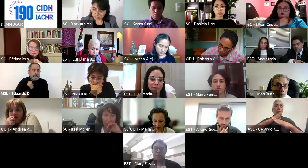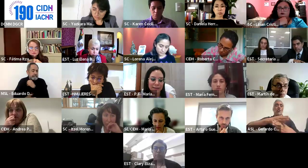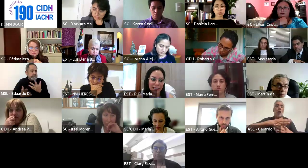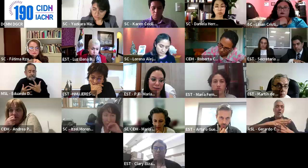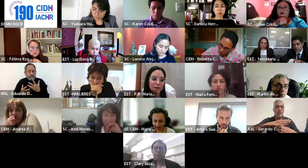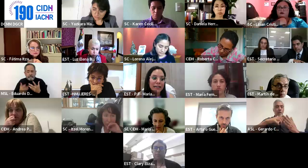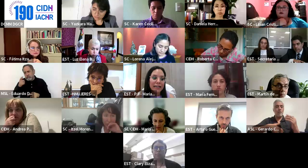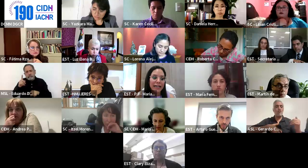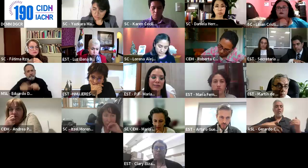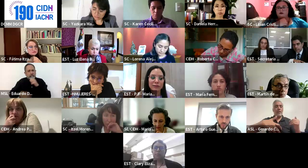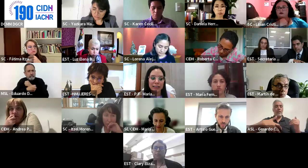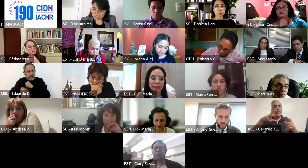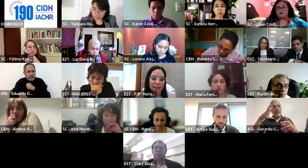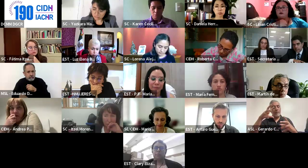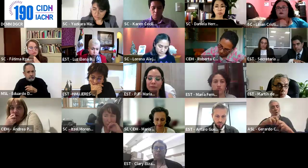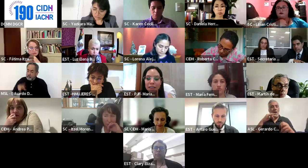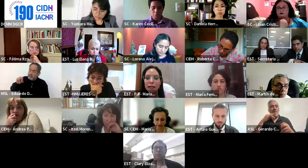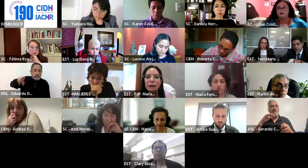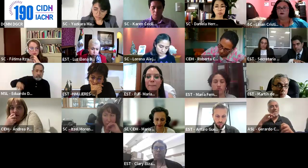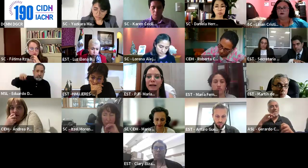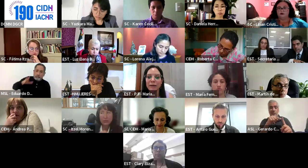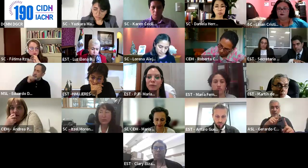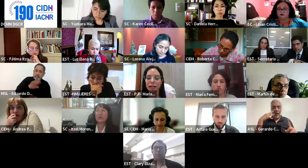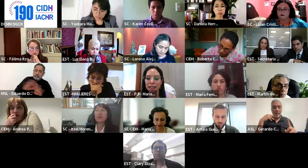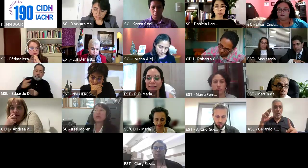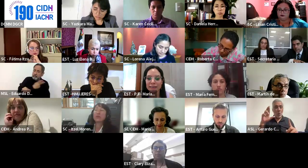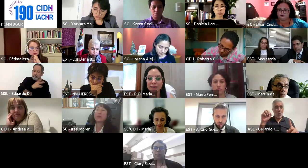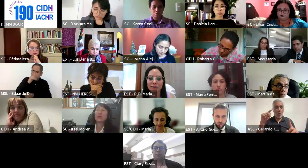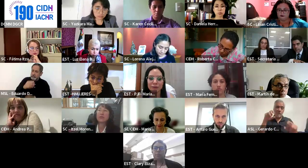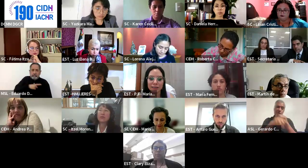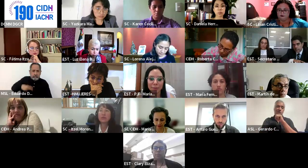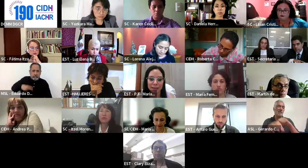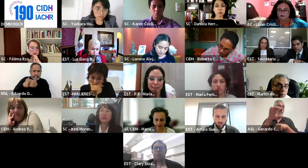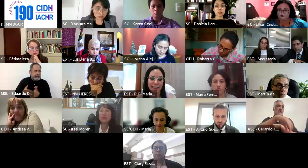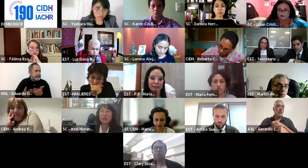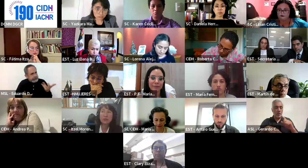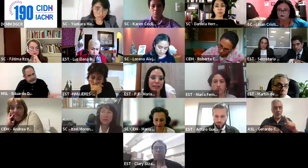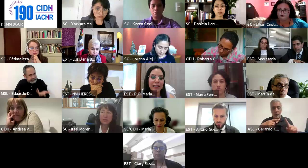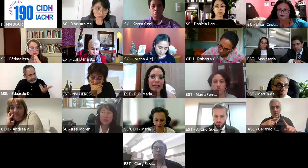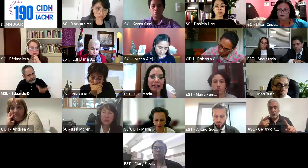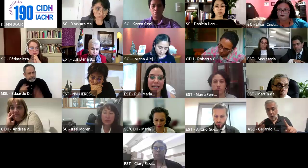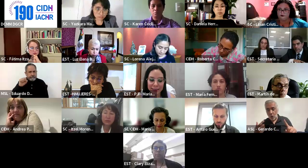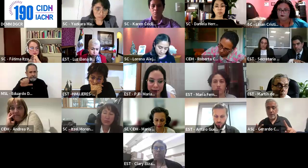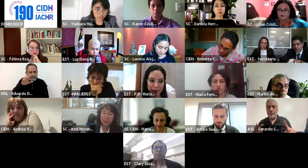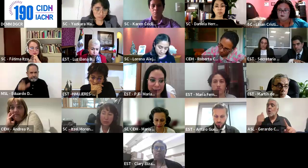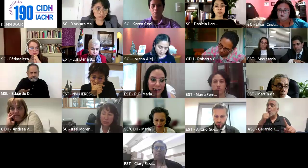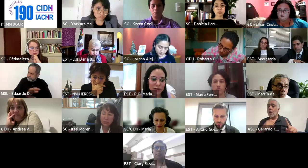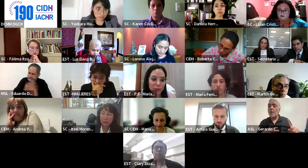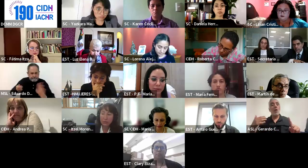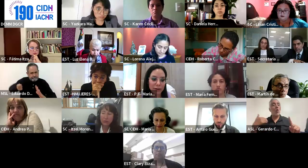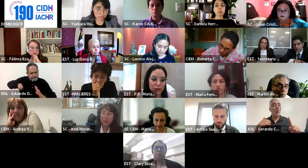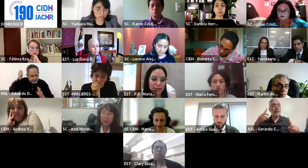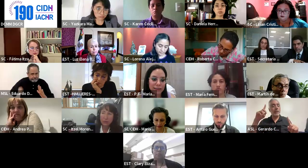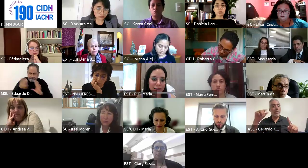impacto diferenciado que esto tenía para mujeres y niñas con discapacidad. En la sentencia,